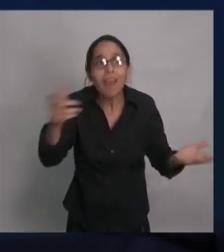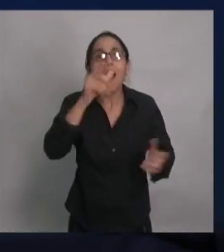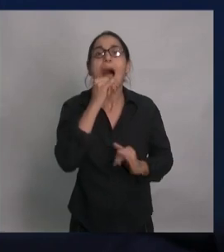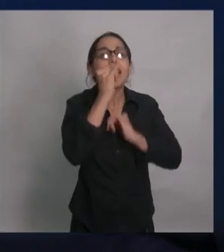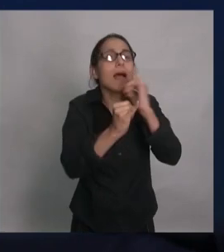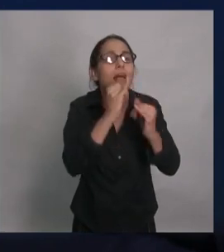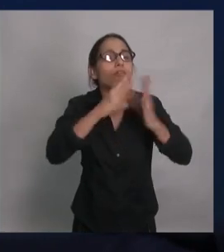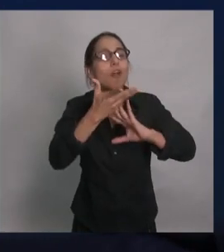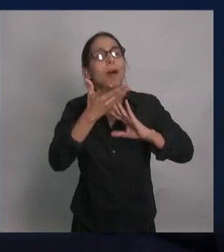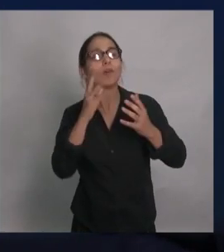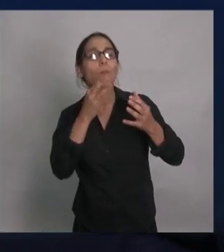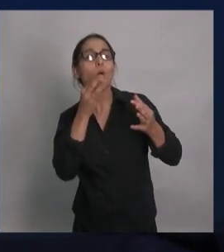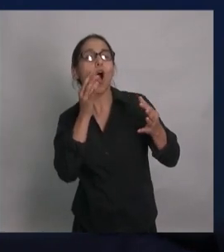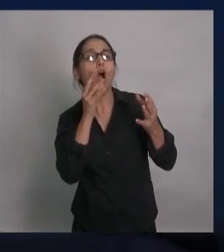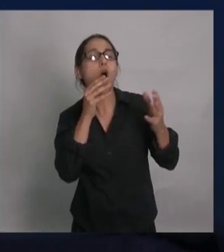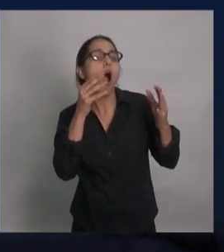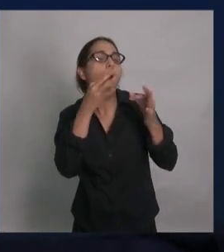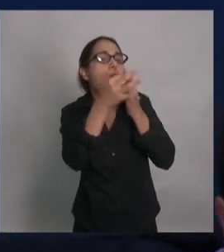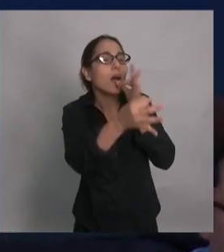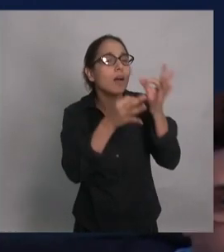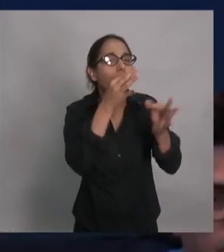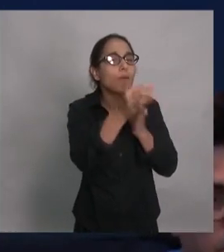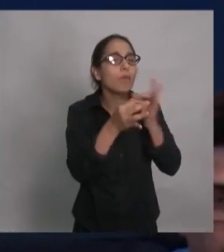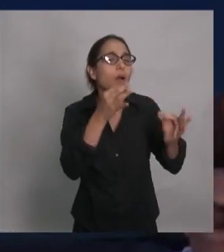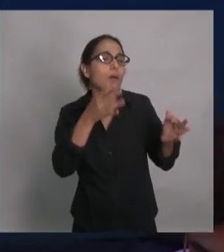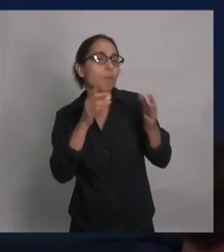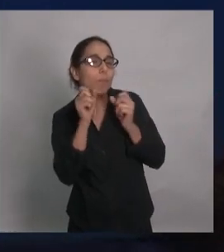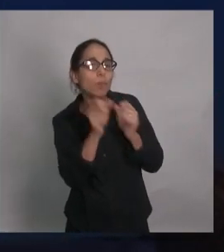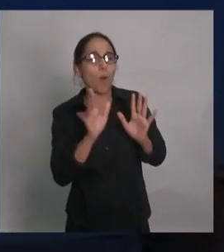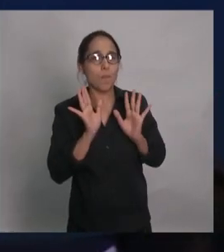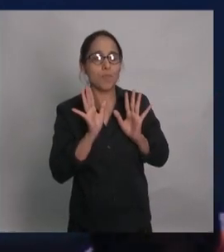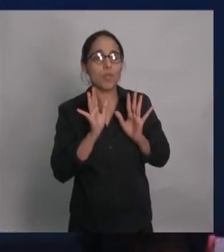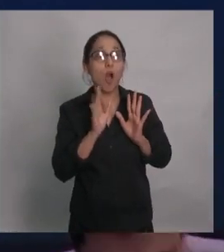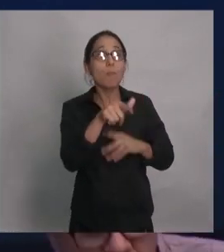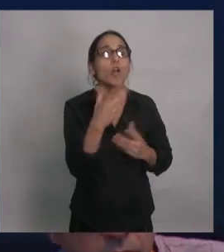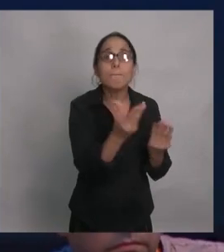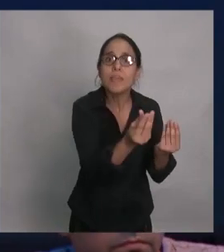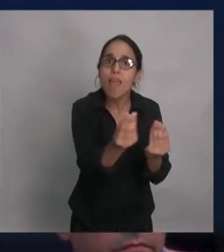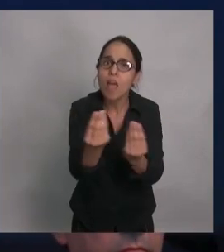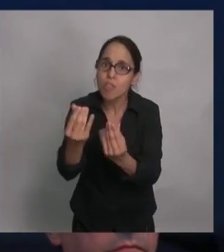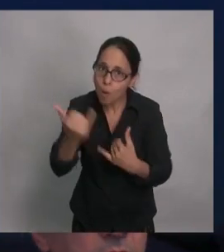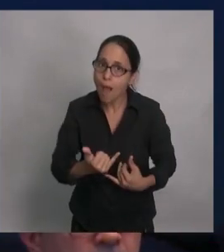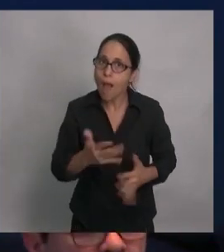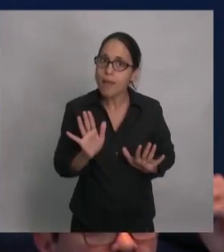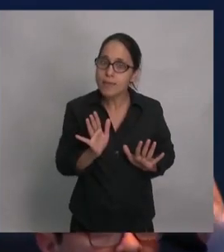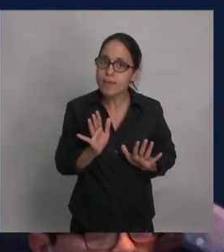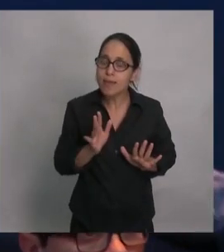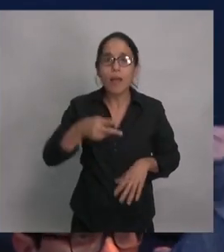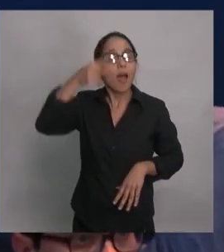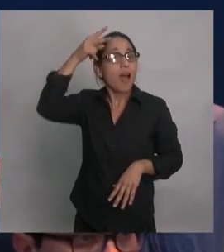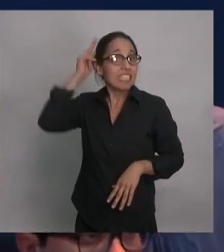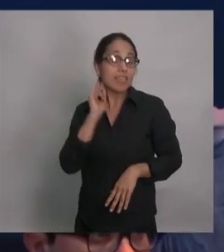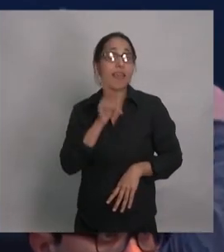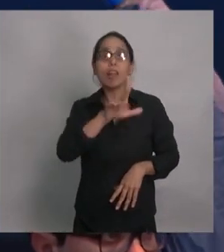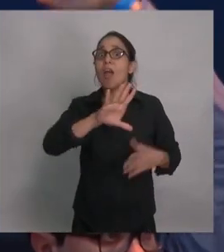propio lenguaje. Tenemos, desde la izquierda, que hacernos cargo de los miedos que tiene la gente. Yo vengo de un país donde hay miedo